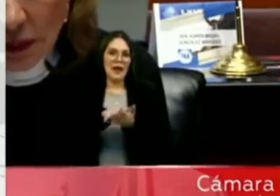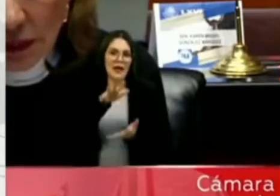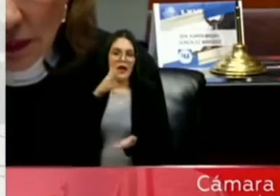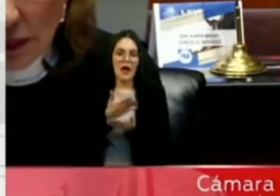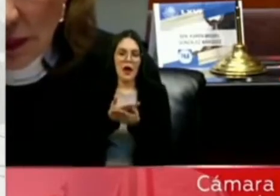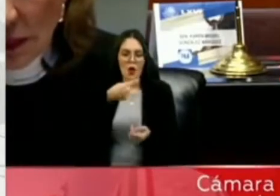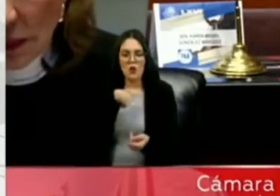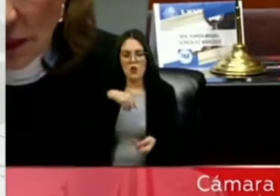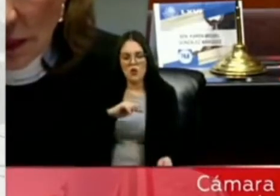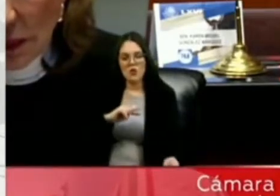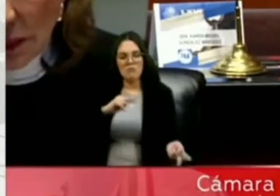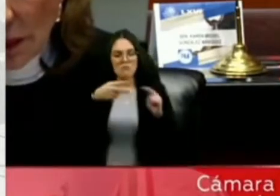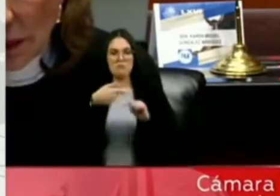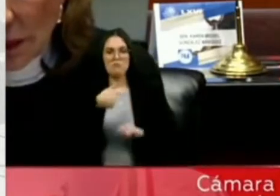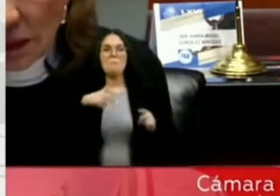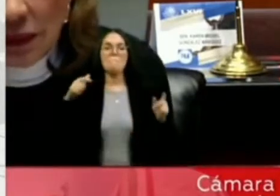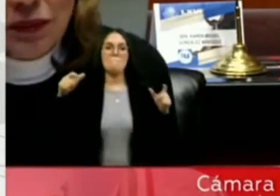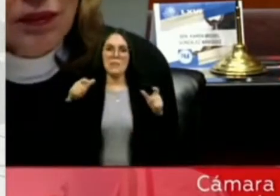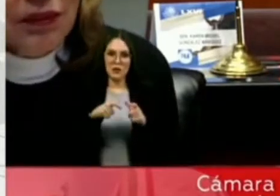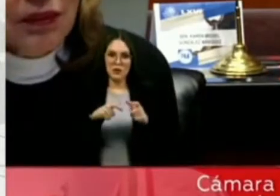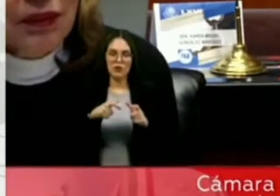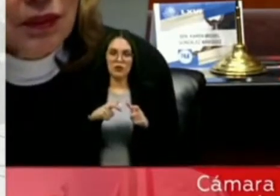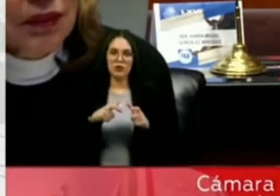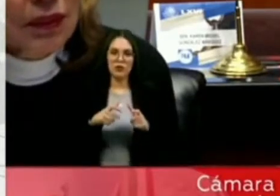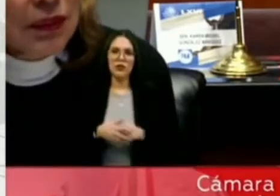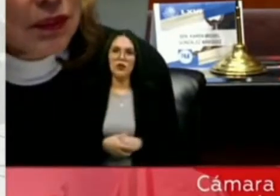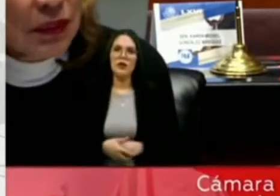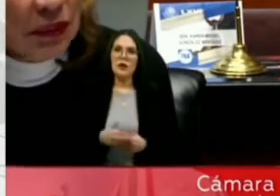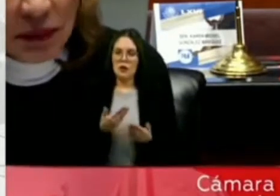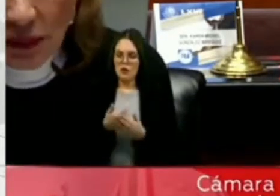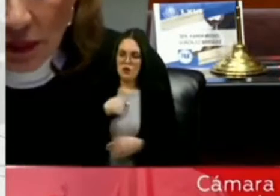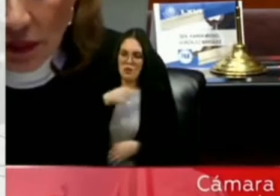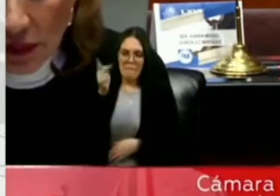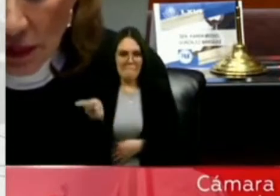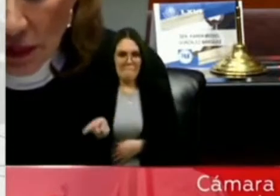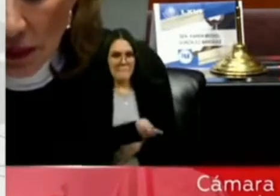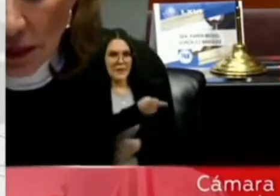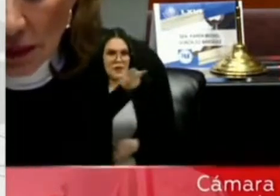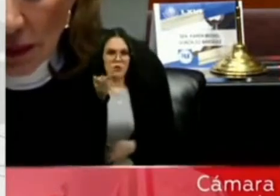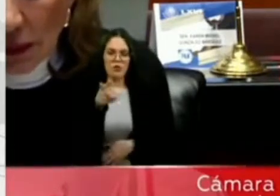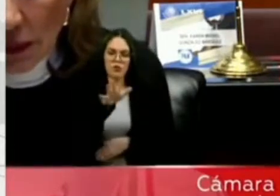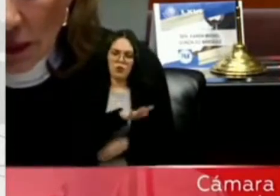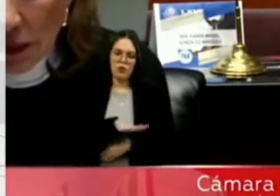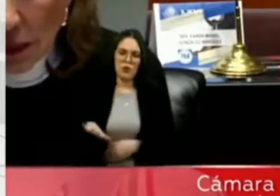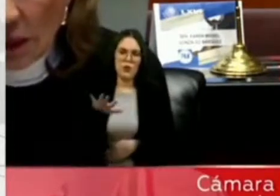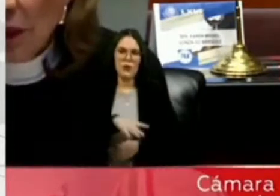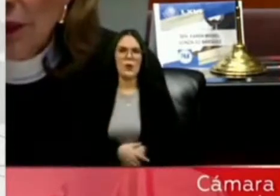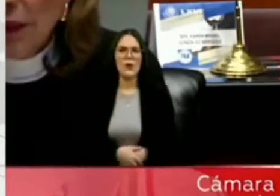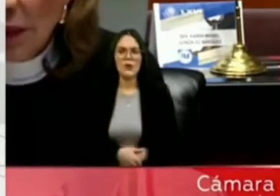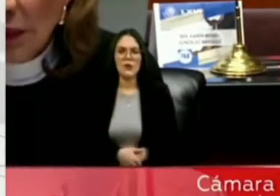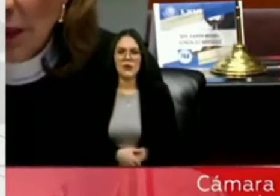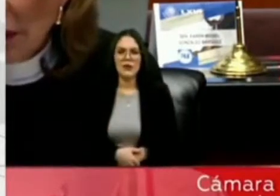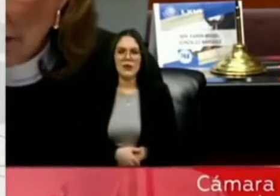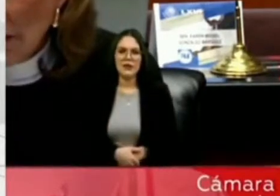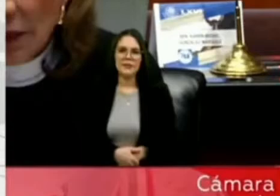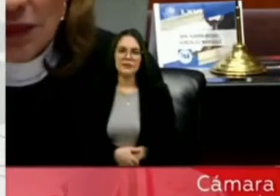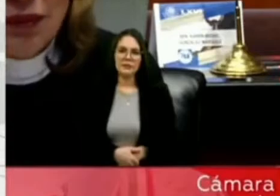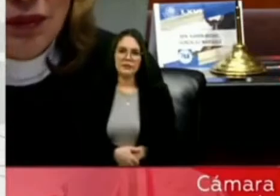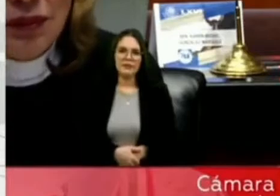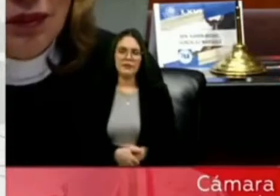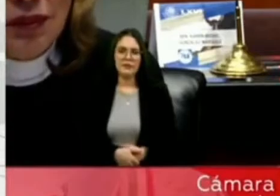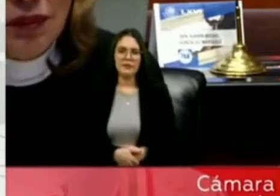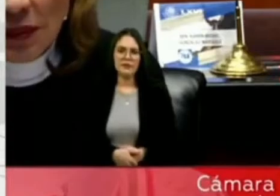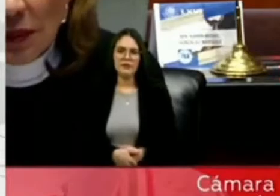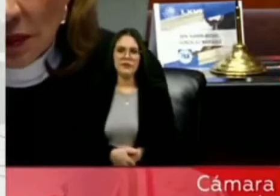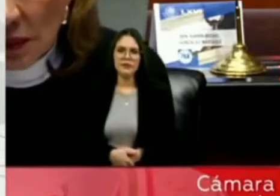lado. La pregunta es, ¿acaso un senador de la República puede